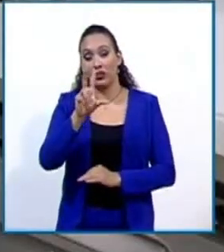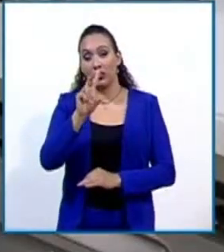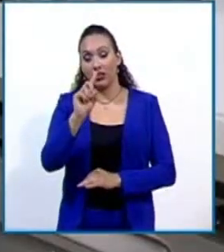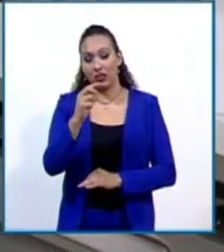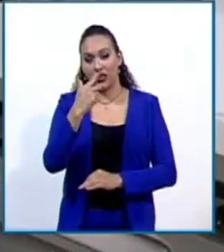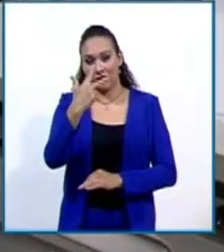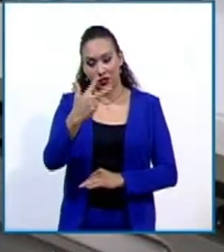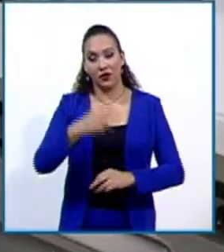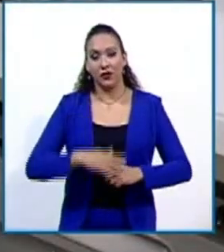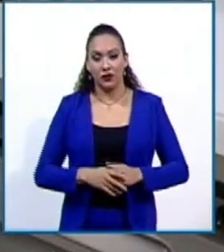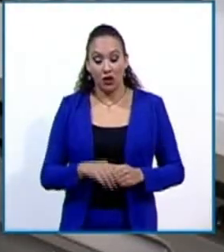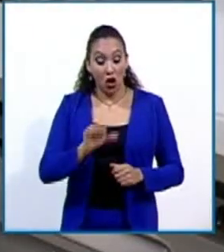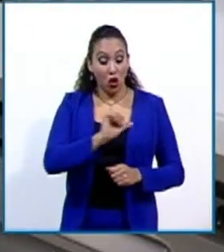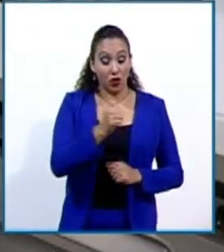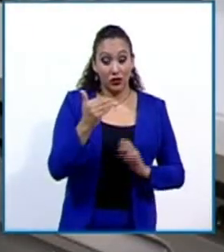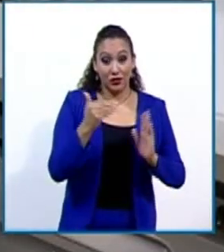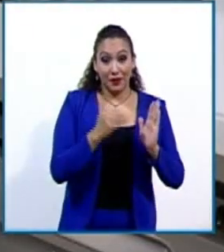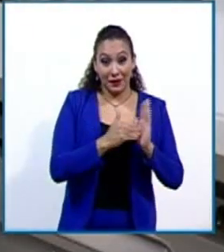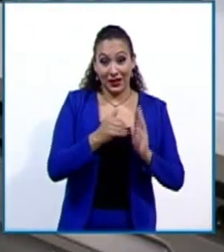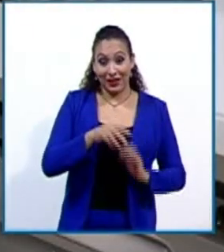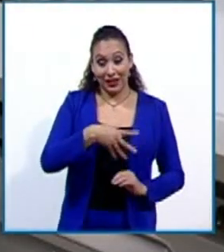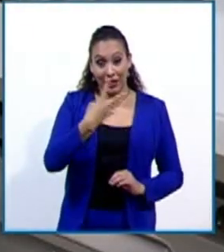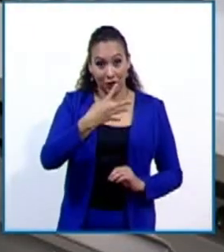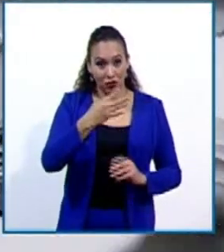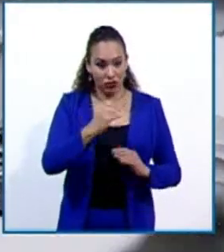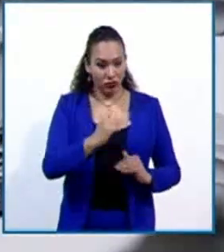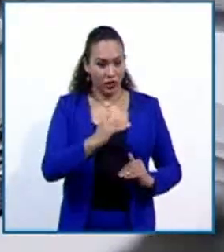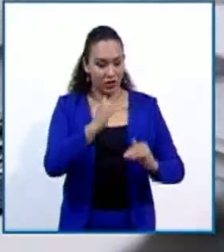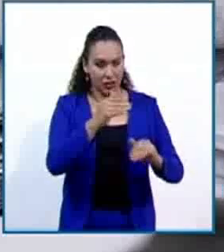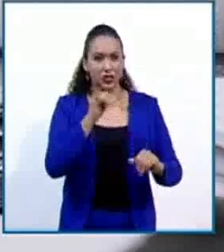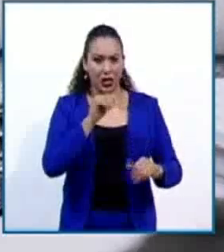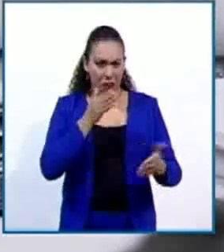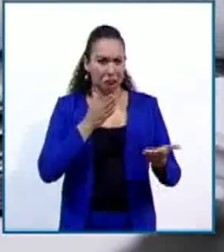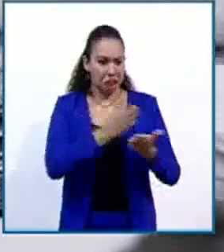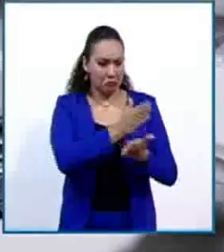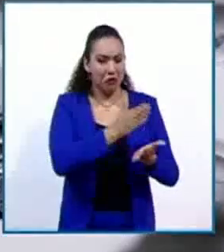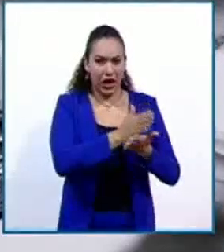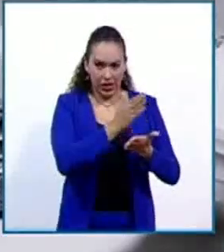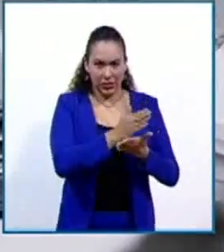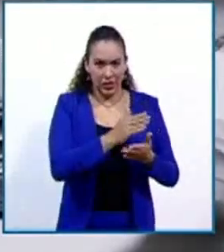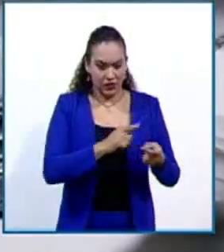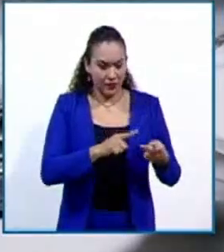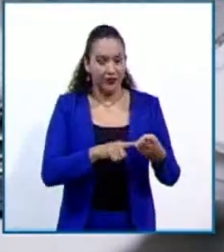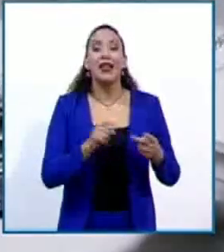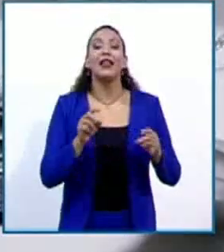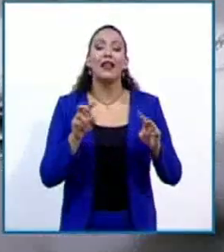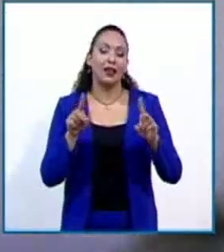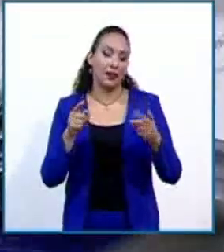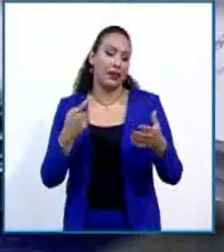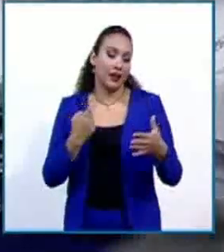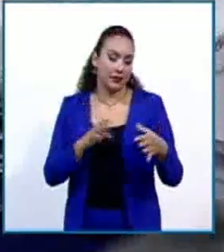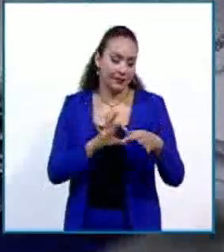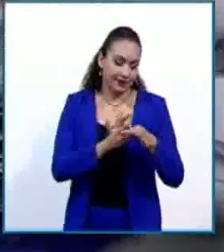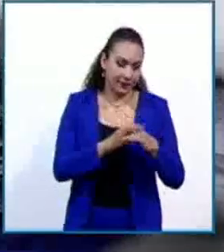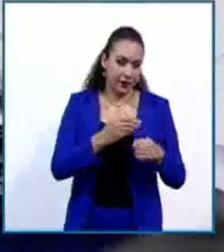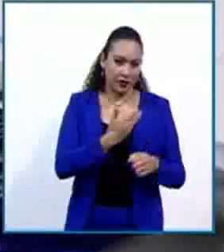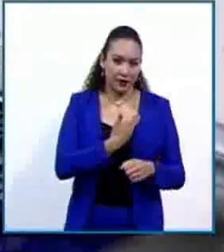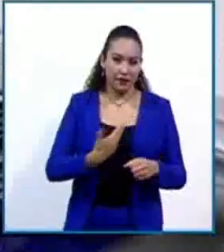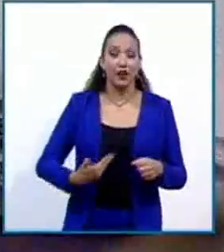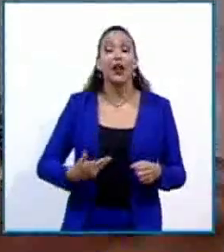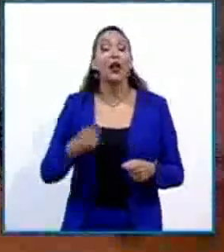19.238. 11.014 superaron el primer filtro por parte del Ejecutivo Federal. En el Poder Legislativo fueron